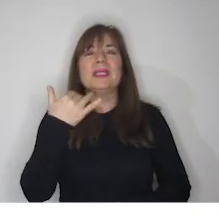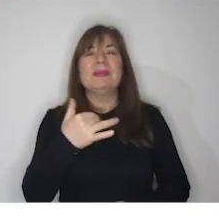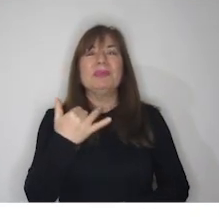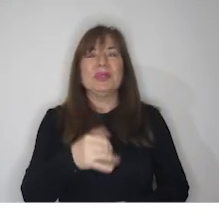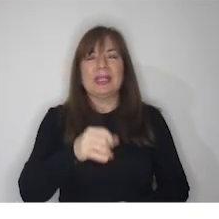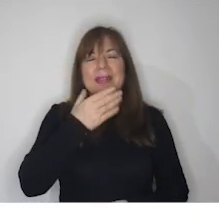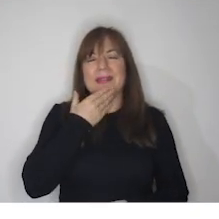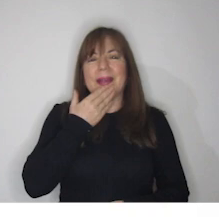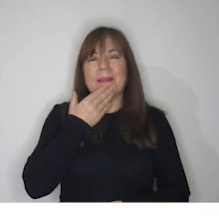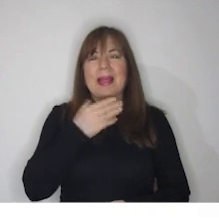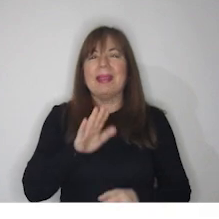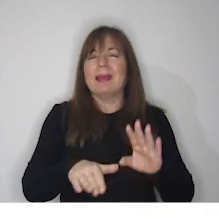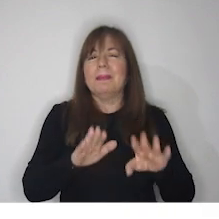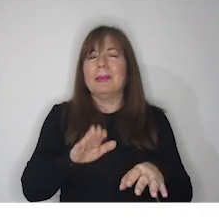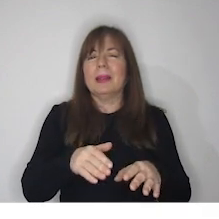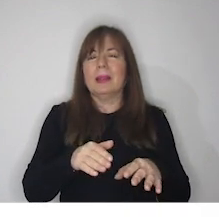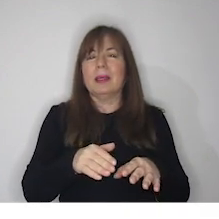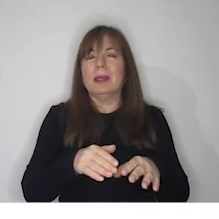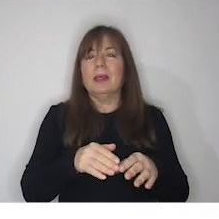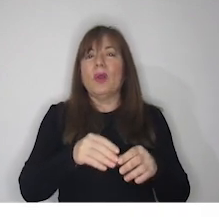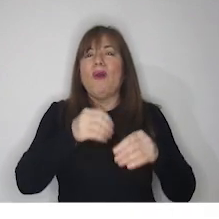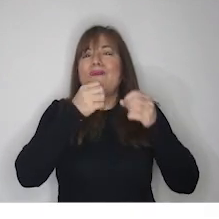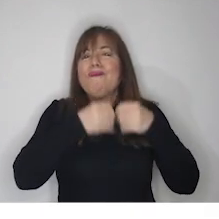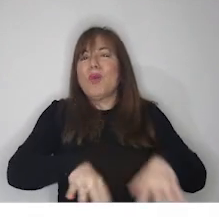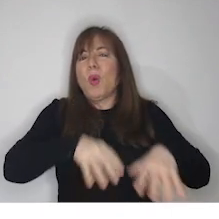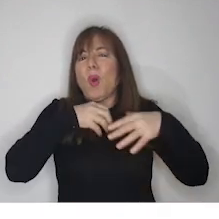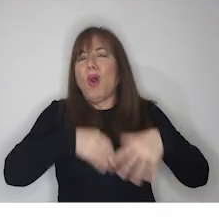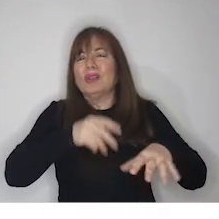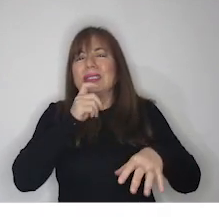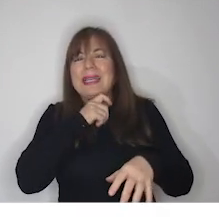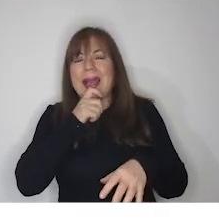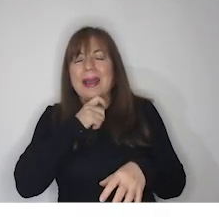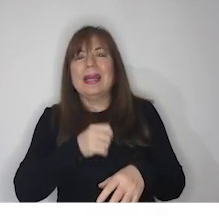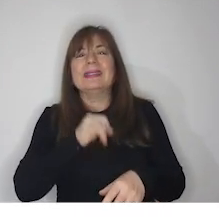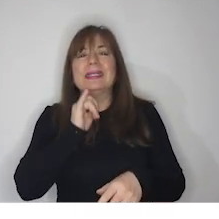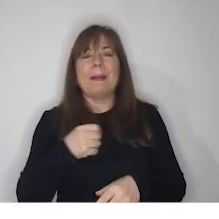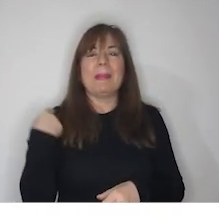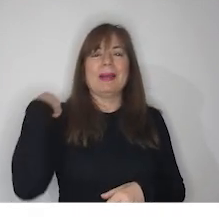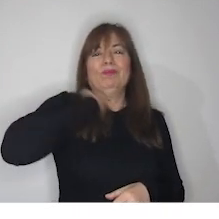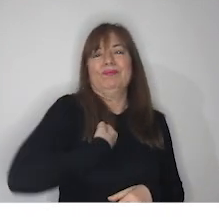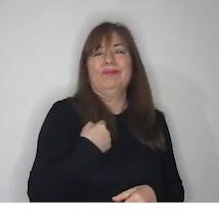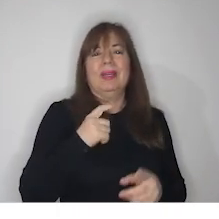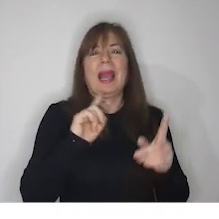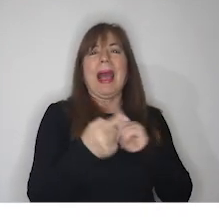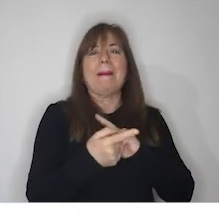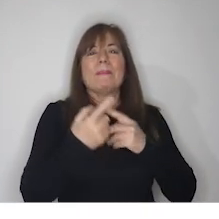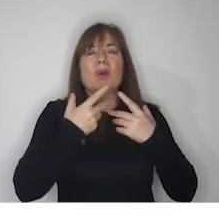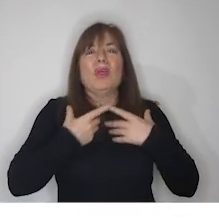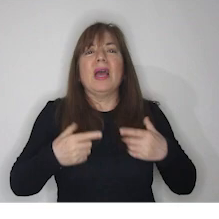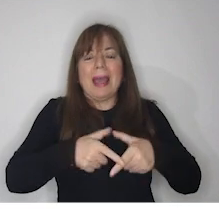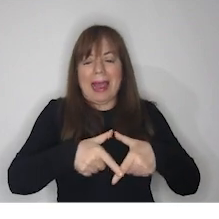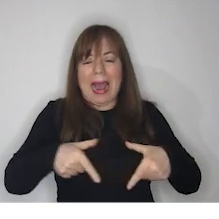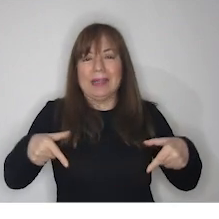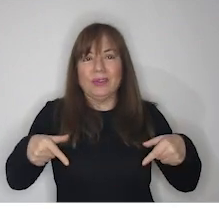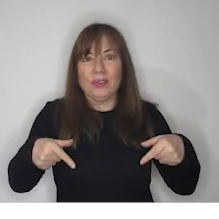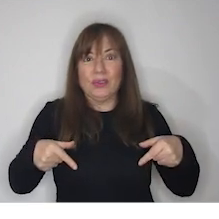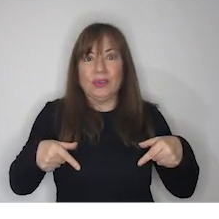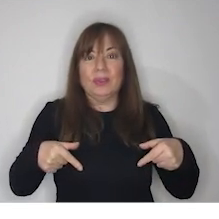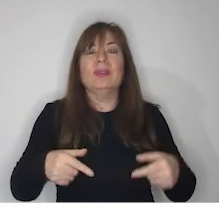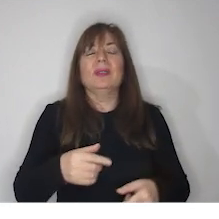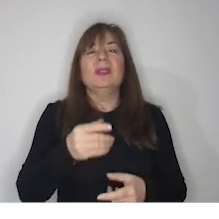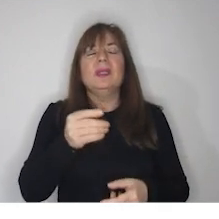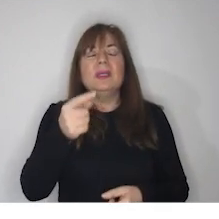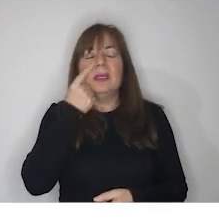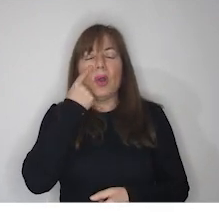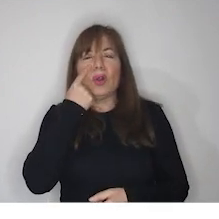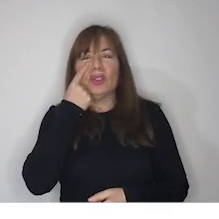sepas que dependiendo de tu flujo menstrual, siempre debes llevar en tu mochila un cambio de ropa interior en caso de manchado, y al aprender a